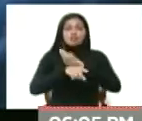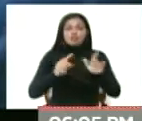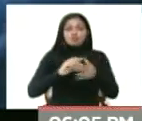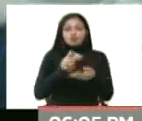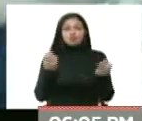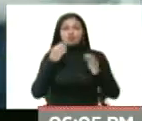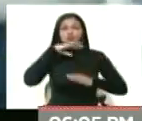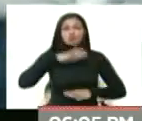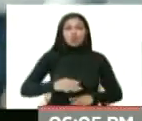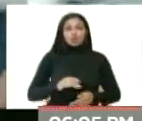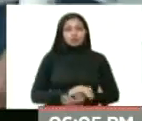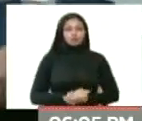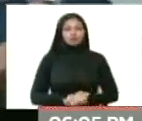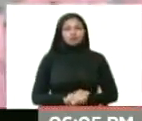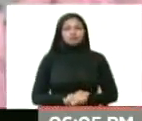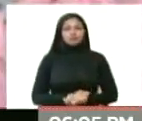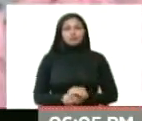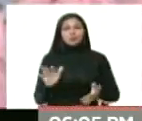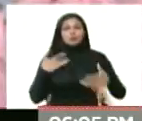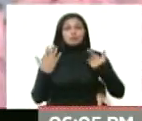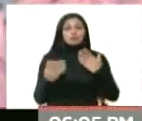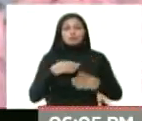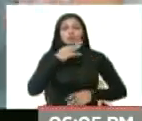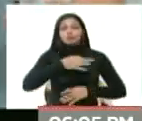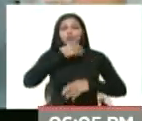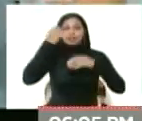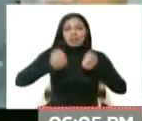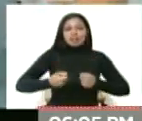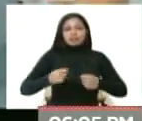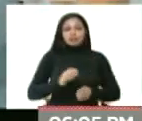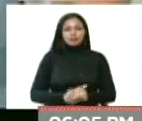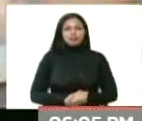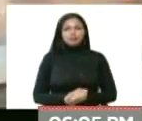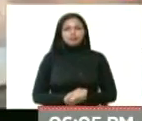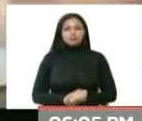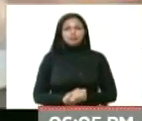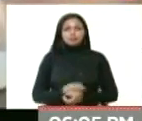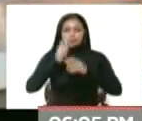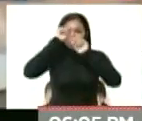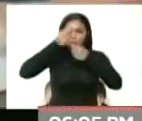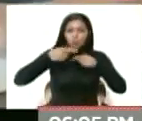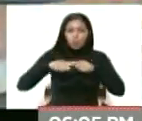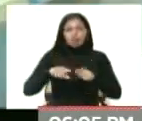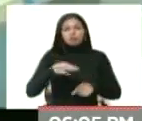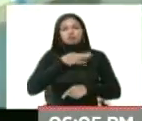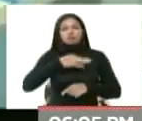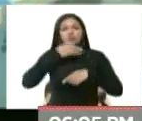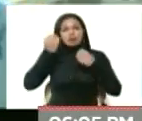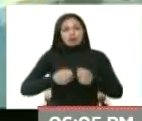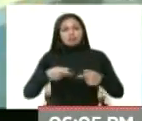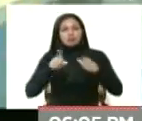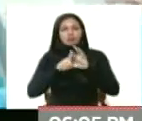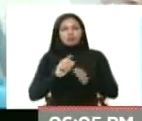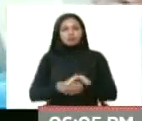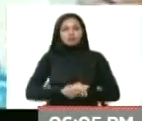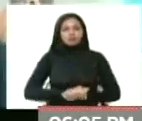acto histórico, un acto socialista, eminentemente socialista.